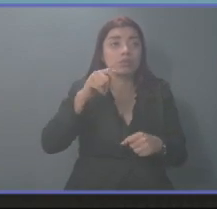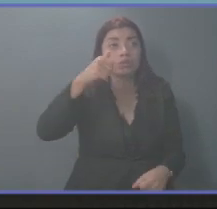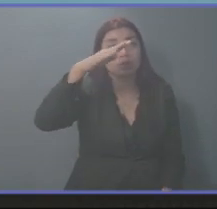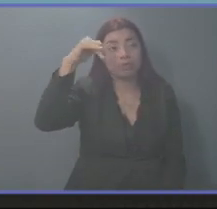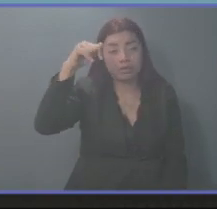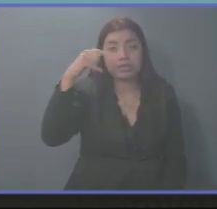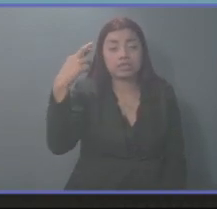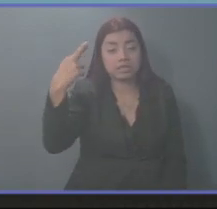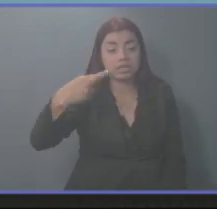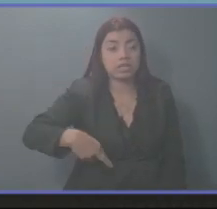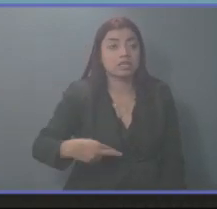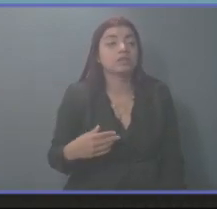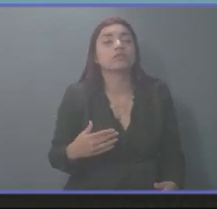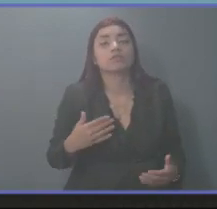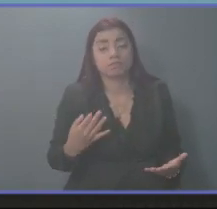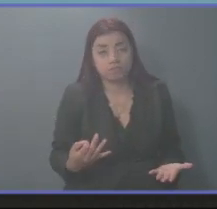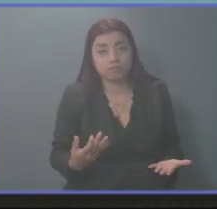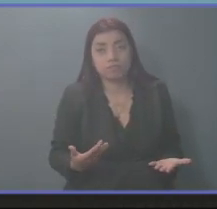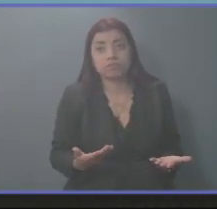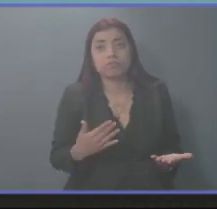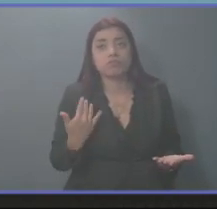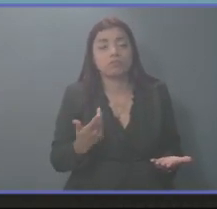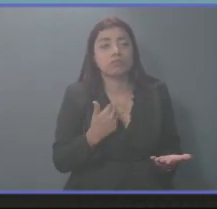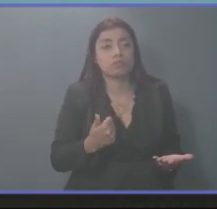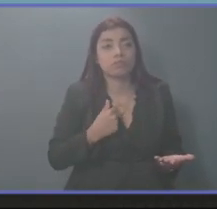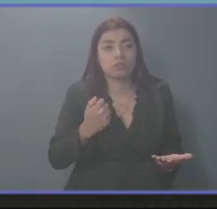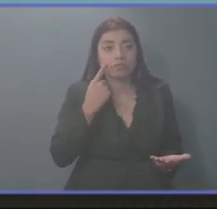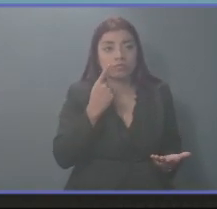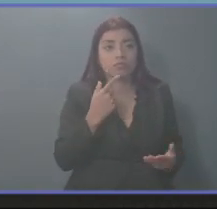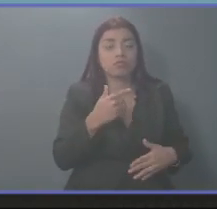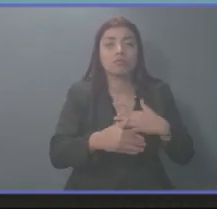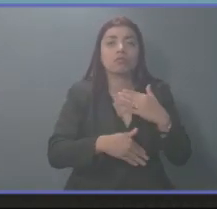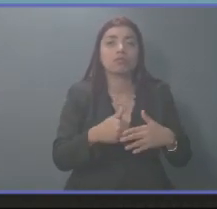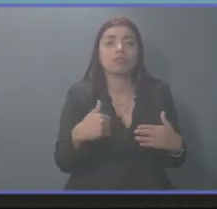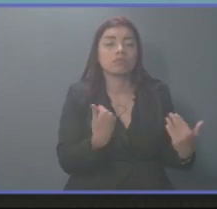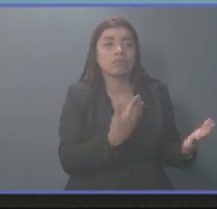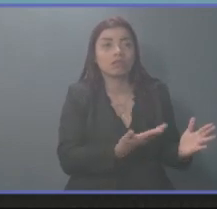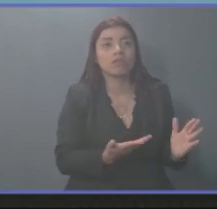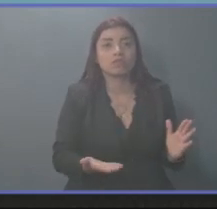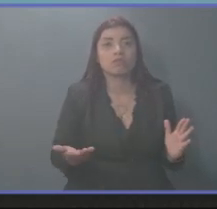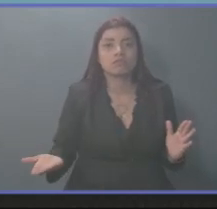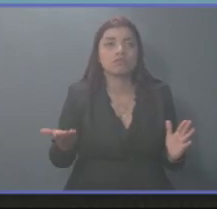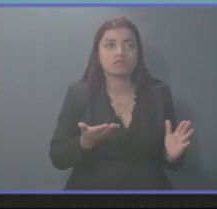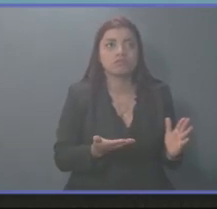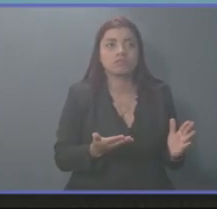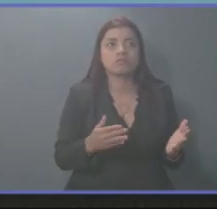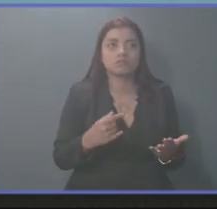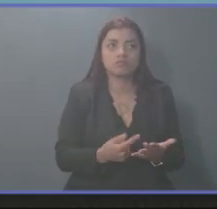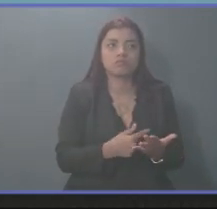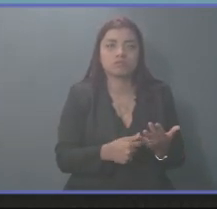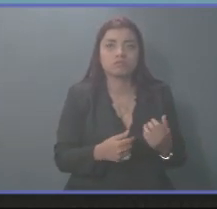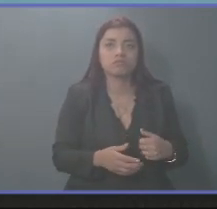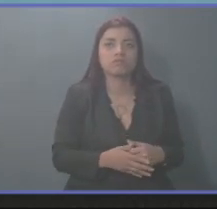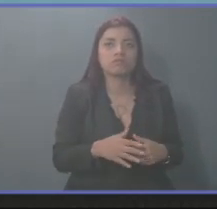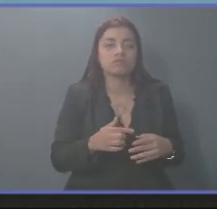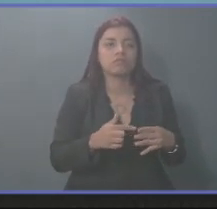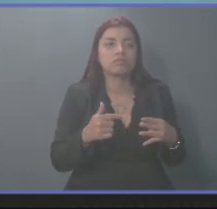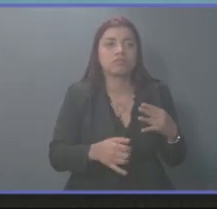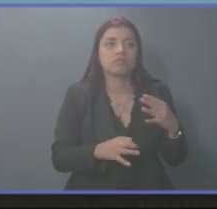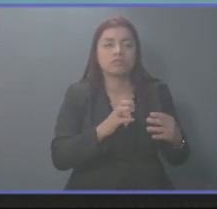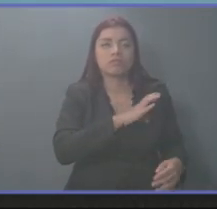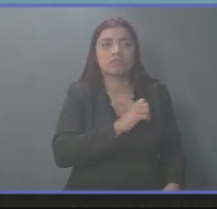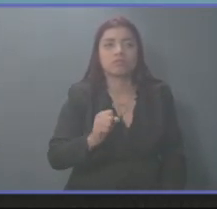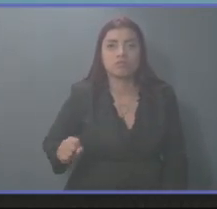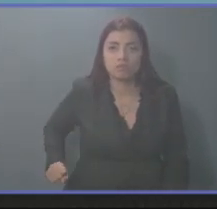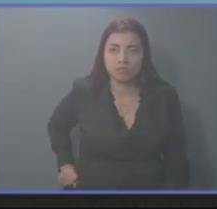realidad? Cuidando también todos aquellos aspectos que ya tienen un precedente en la jurisprudencia